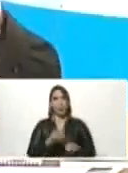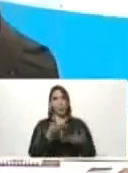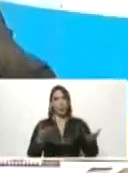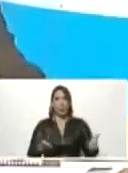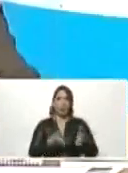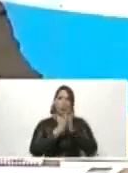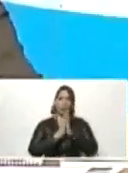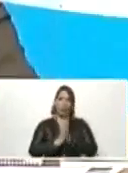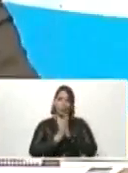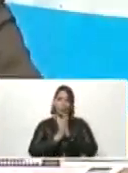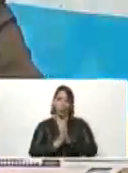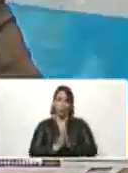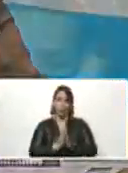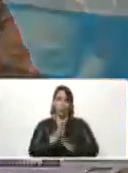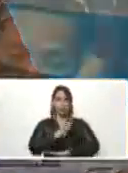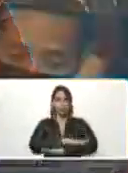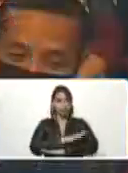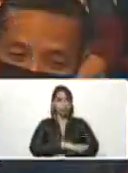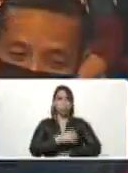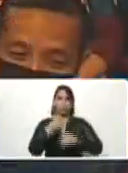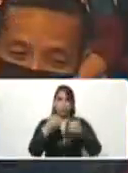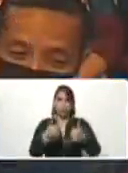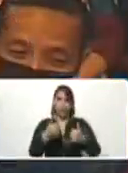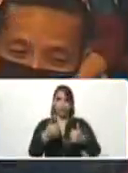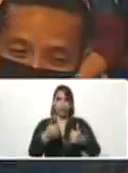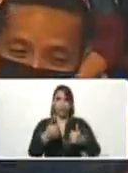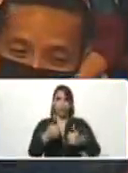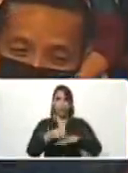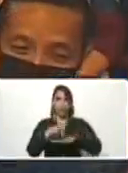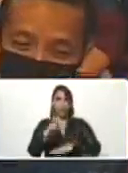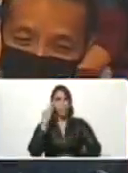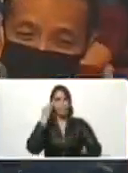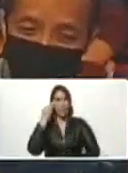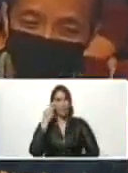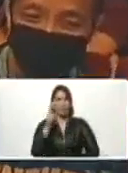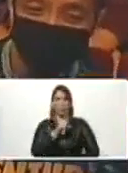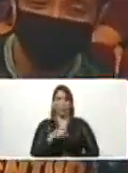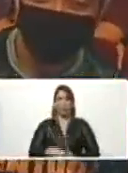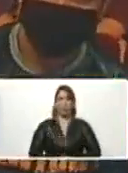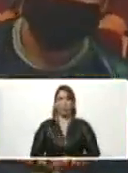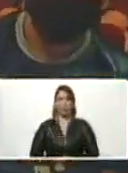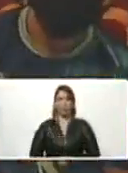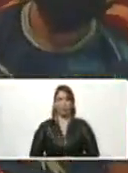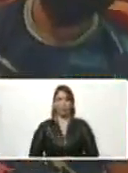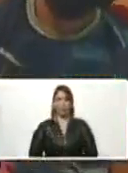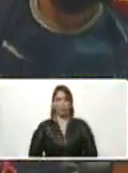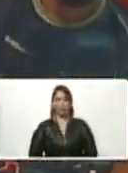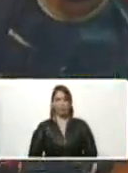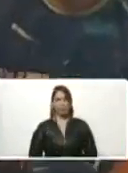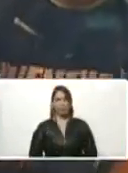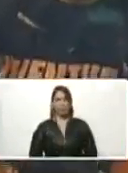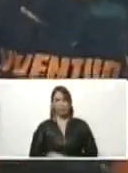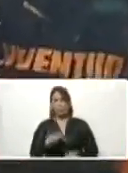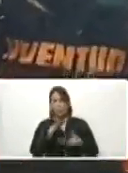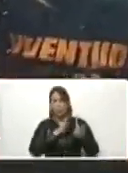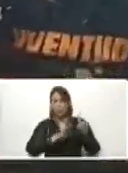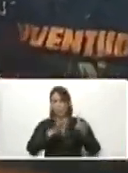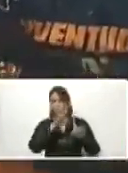por favor, dejen que esa mente no se vaya a lo escochambroso.